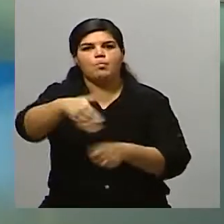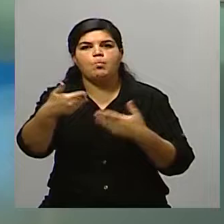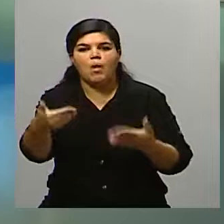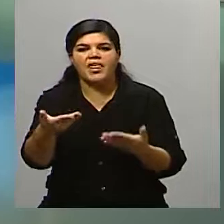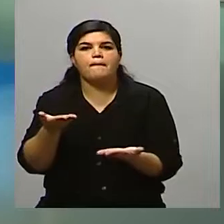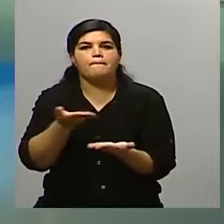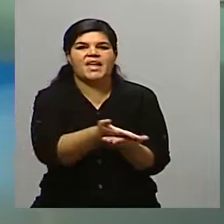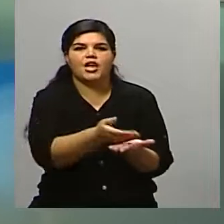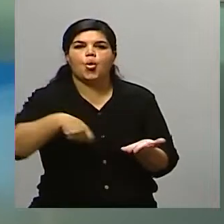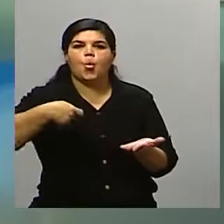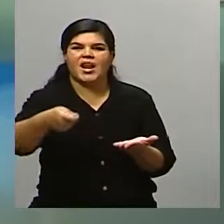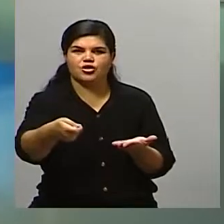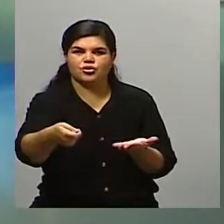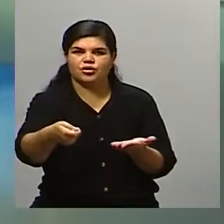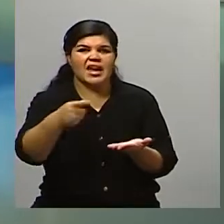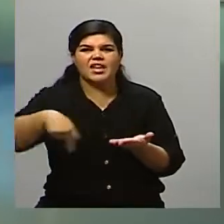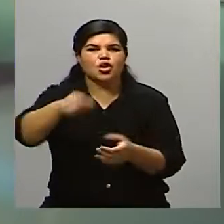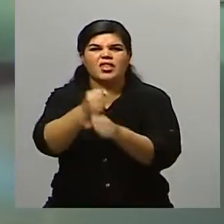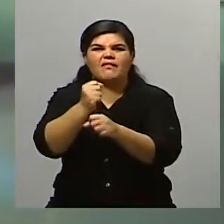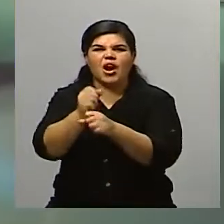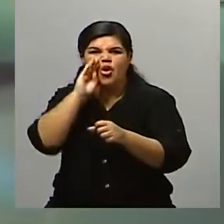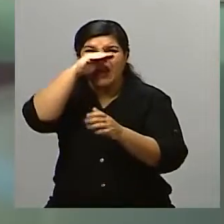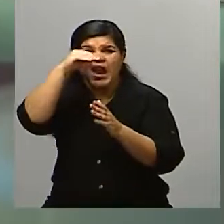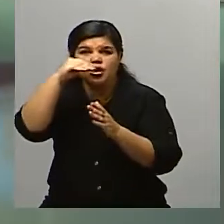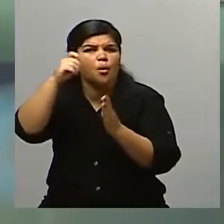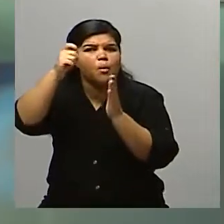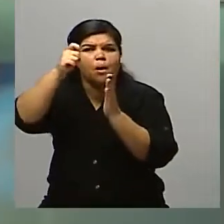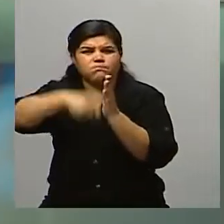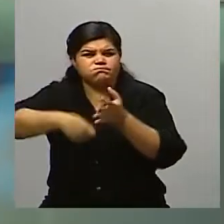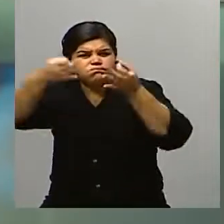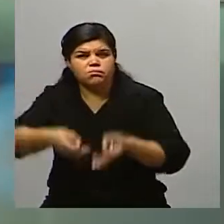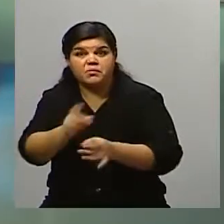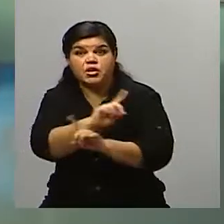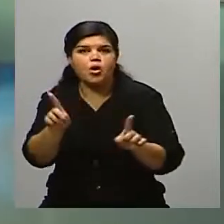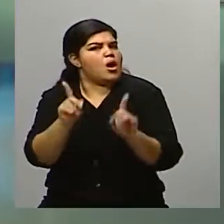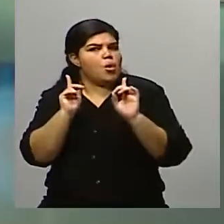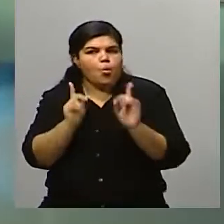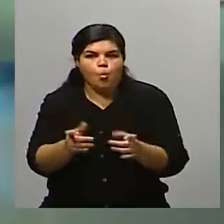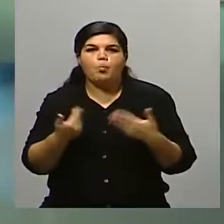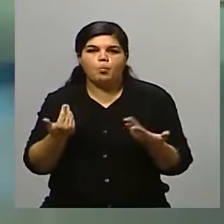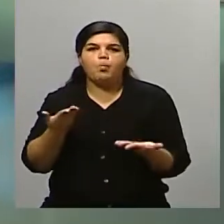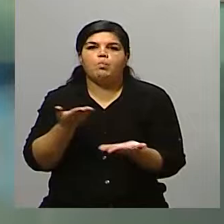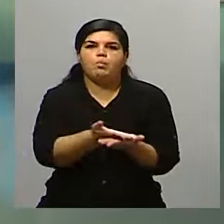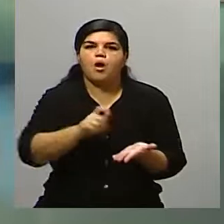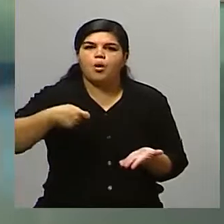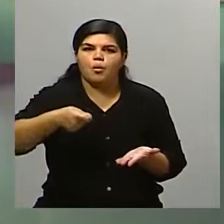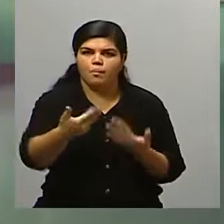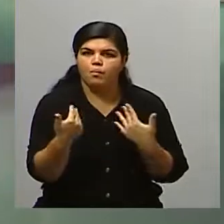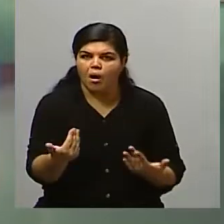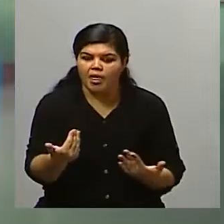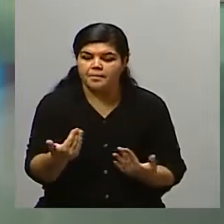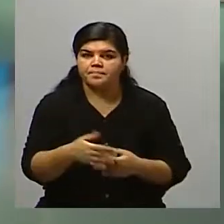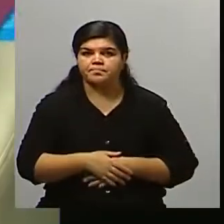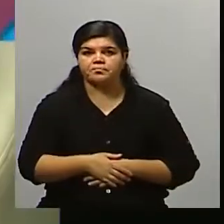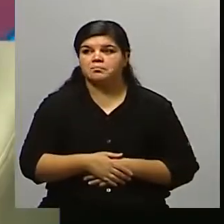Así que, por supuesto que lo mismo, ¿no? Hablábamos recién de lo importante de la producción y el trabajo, estamos en